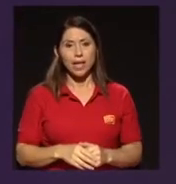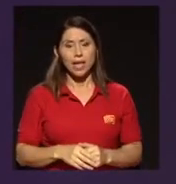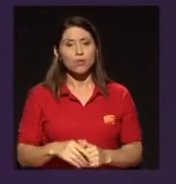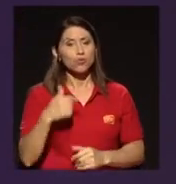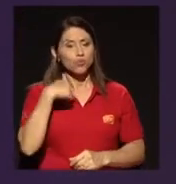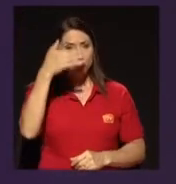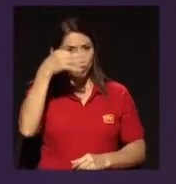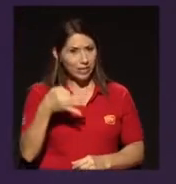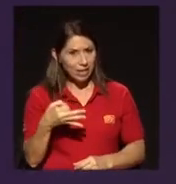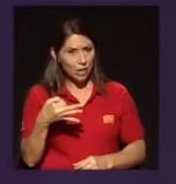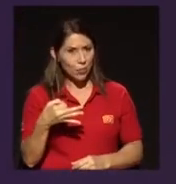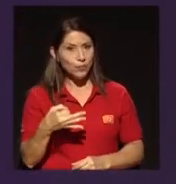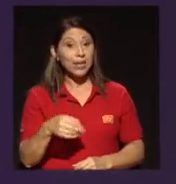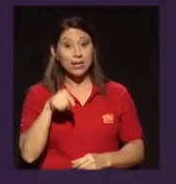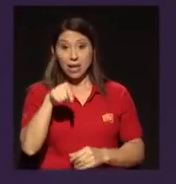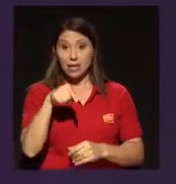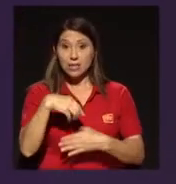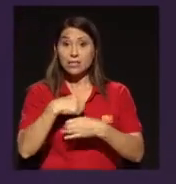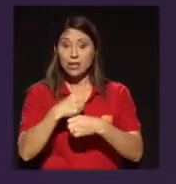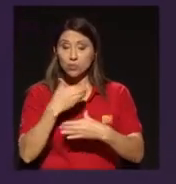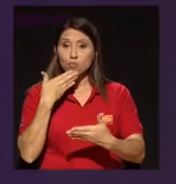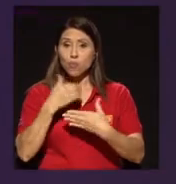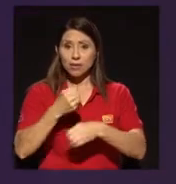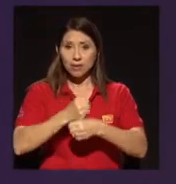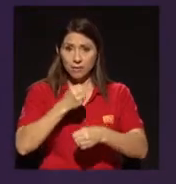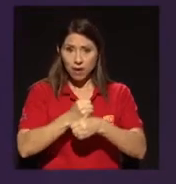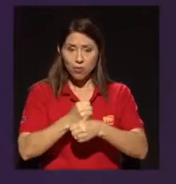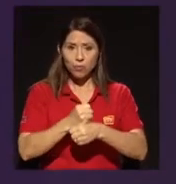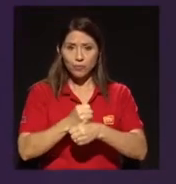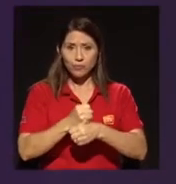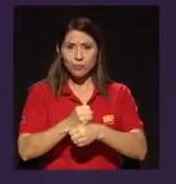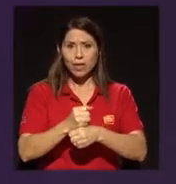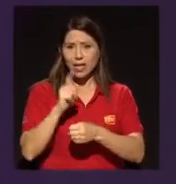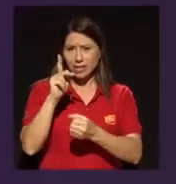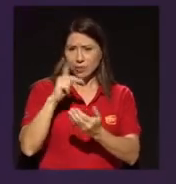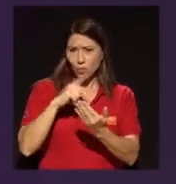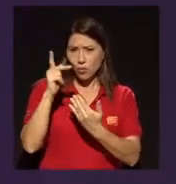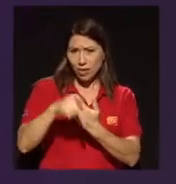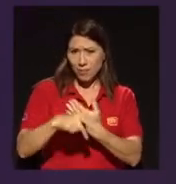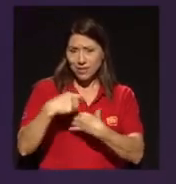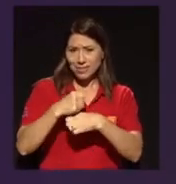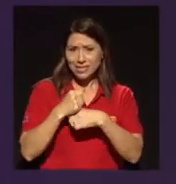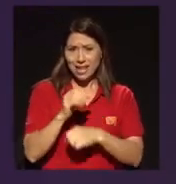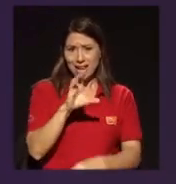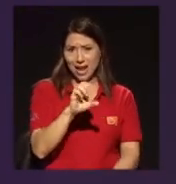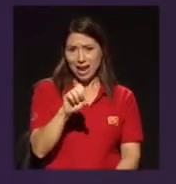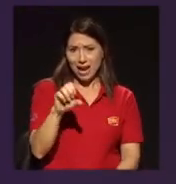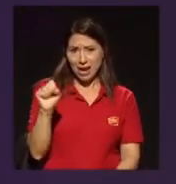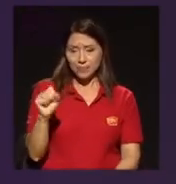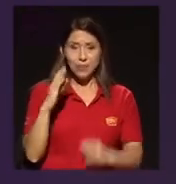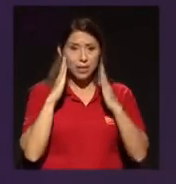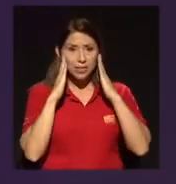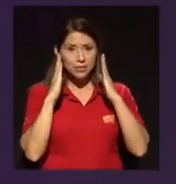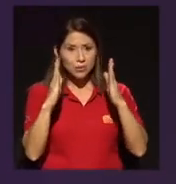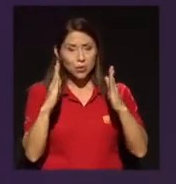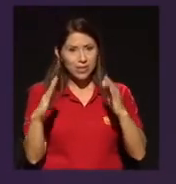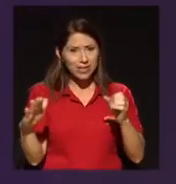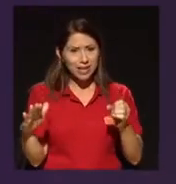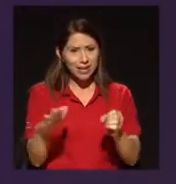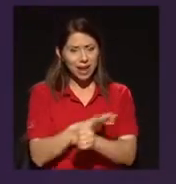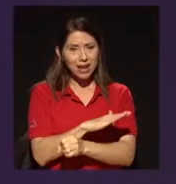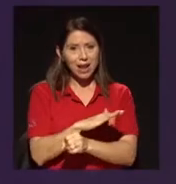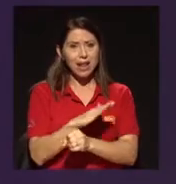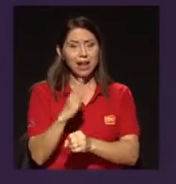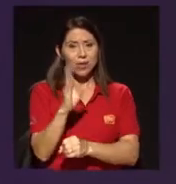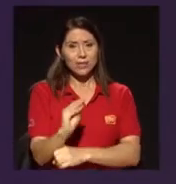Yo creo que aquí se hizo un buen trabajo desde un programa que existía en la Caja, el Programa de Atención Integral a la Adolescencia, que arrancó